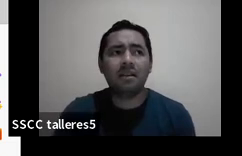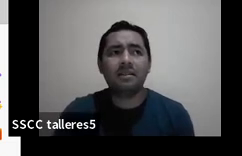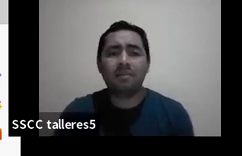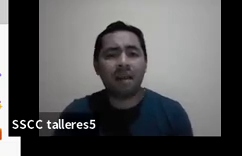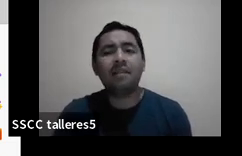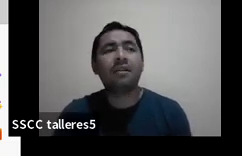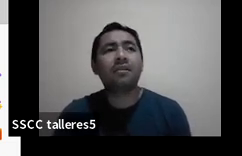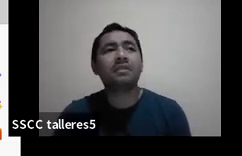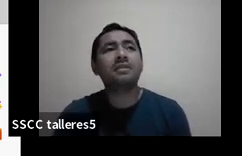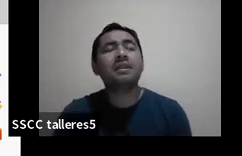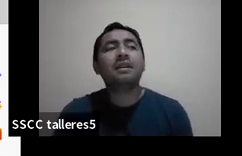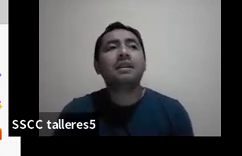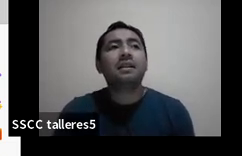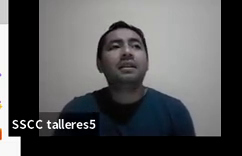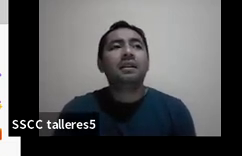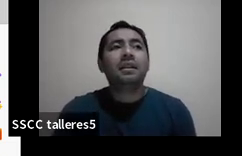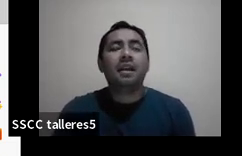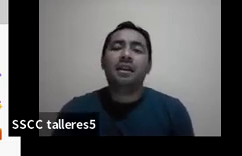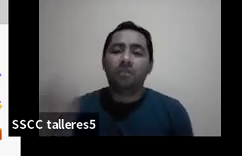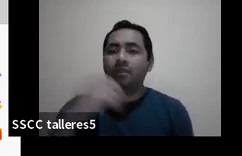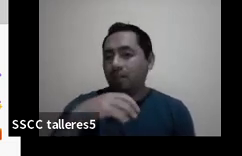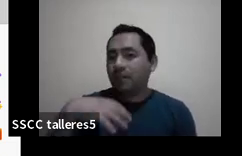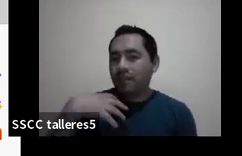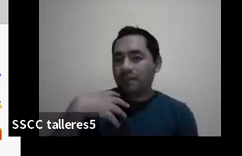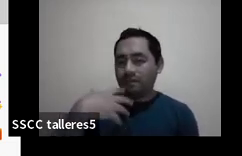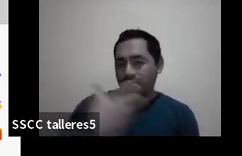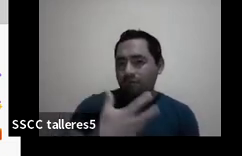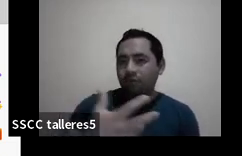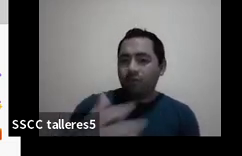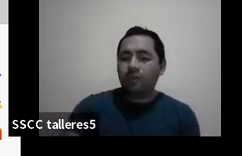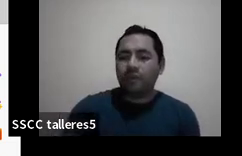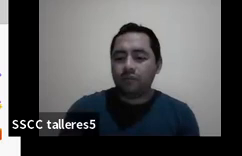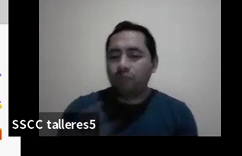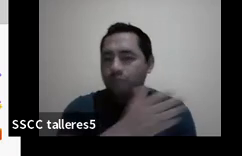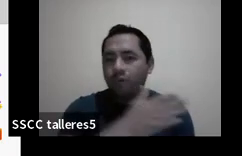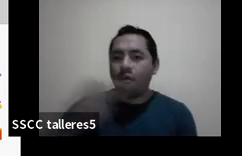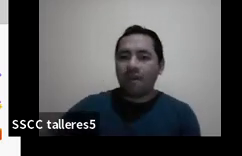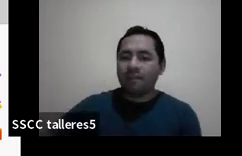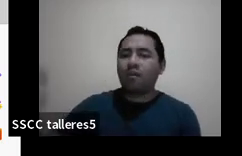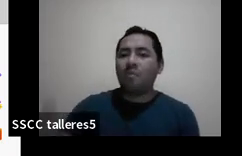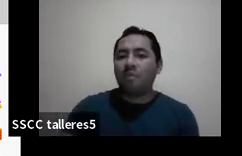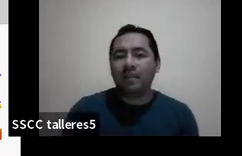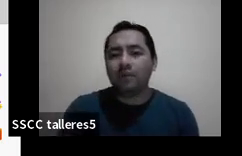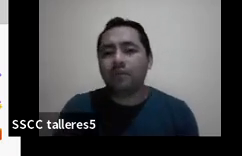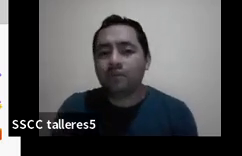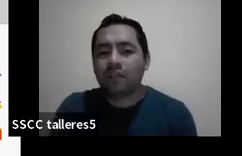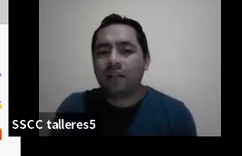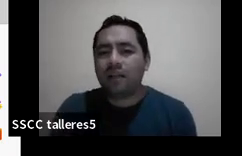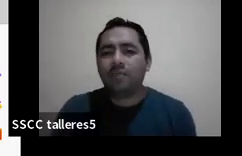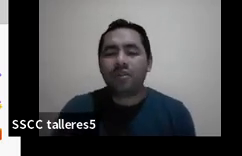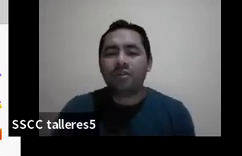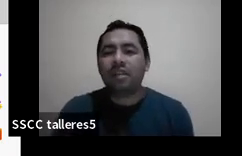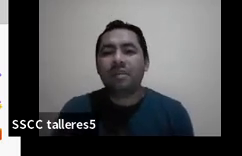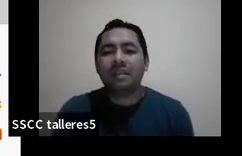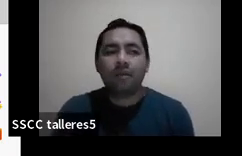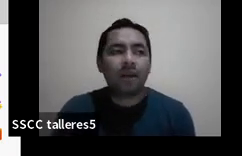llama CEPAL, creo que es, y ahí es donde es un poco más completo, ¿no? Todo